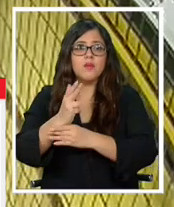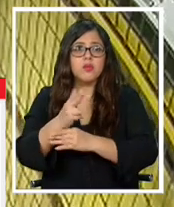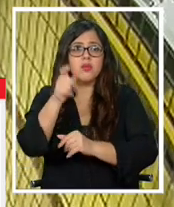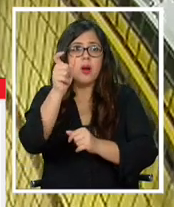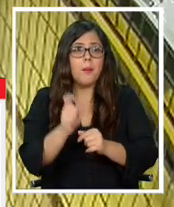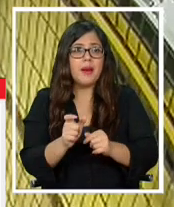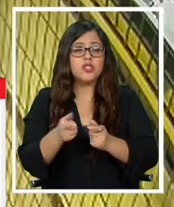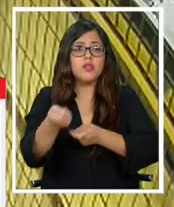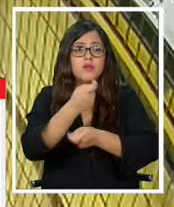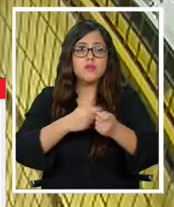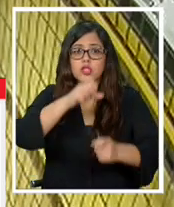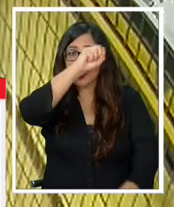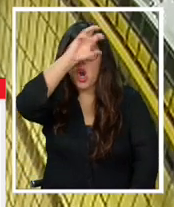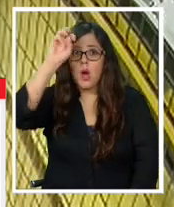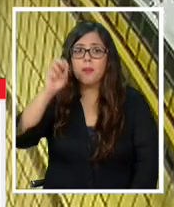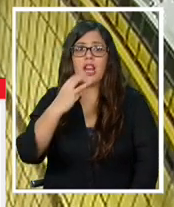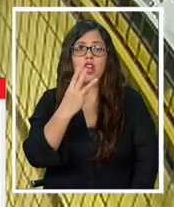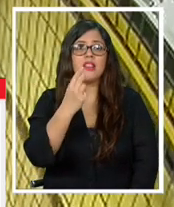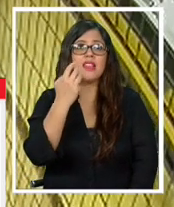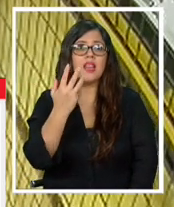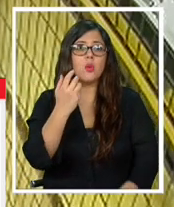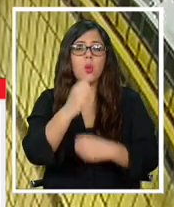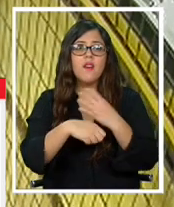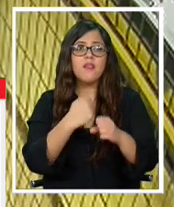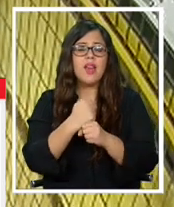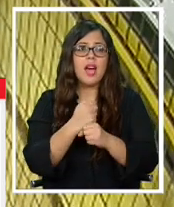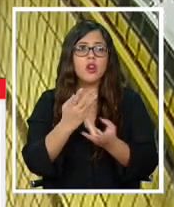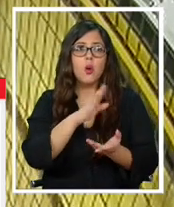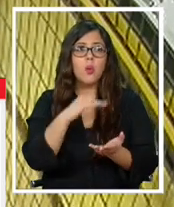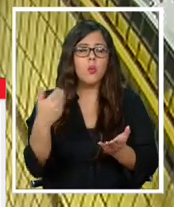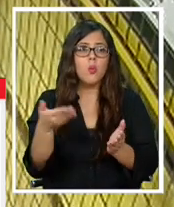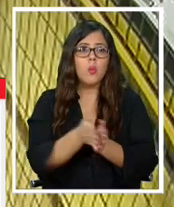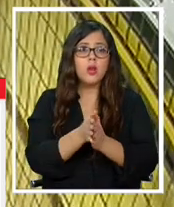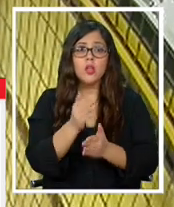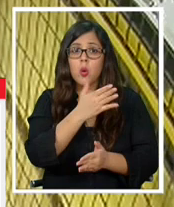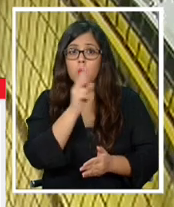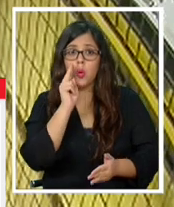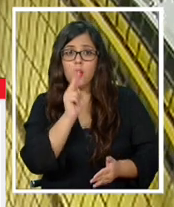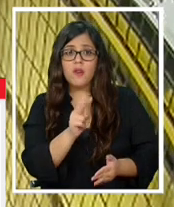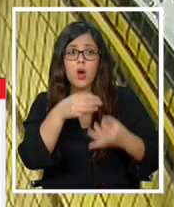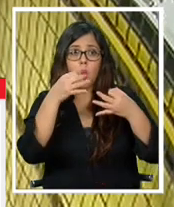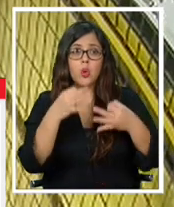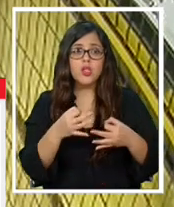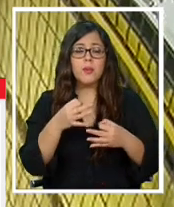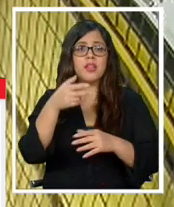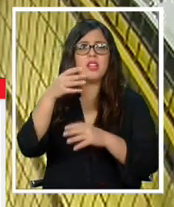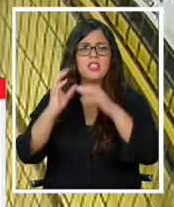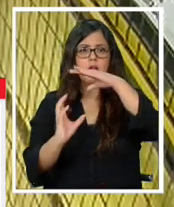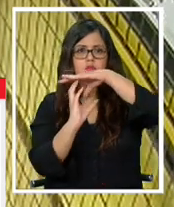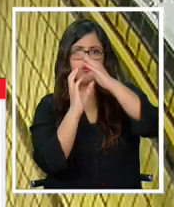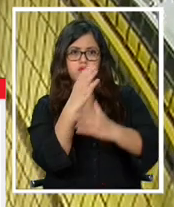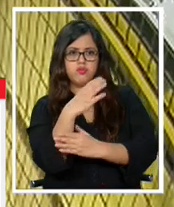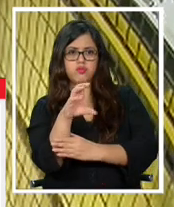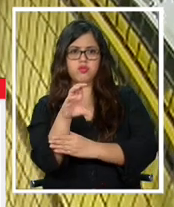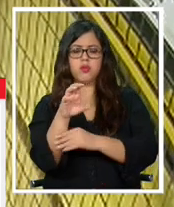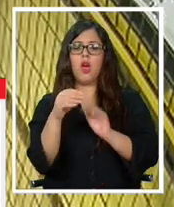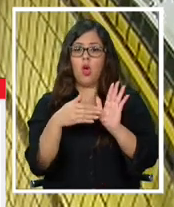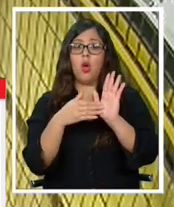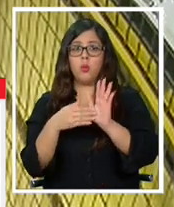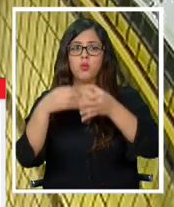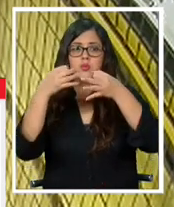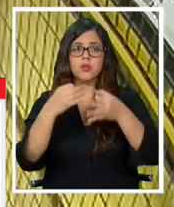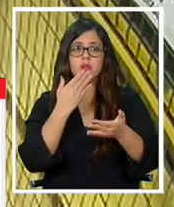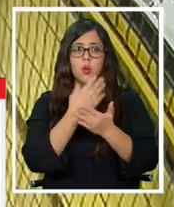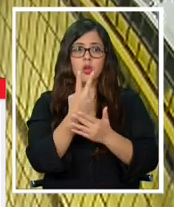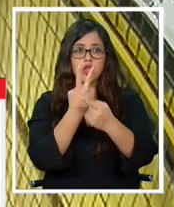este comerciante colombiano de 39 años asesinado. Ustedes están observando justo una cámara de seguridad que muestra el momento exacto cuando